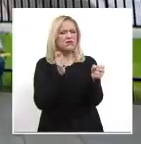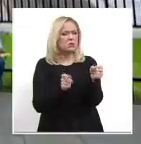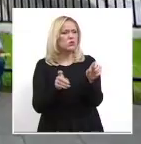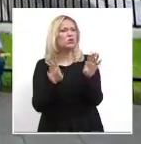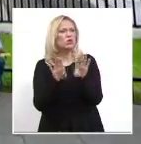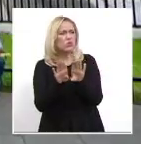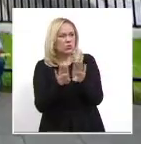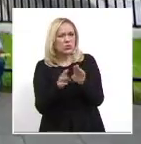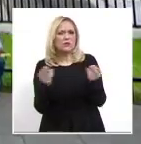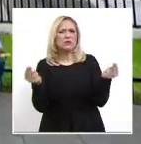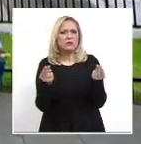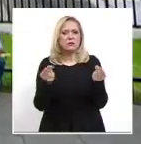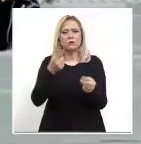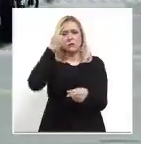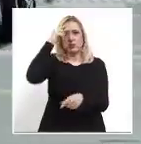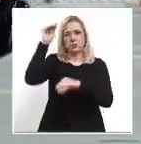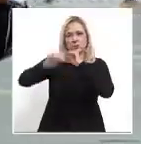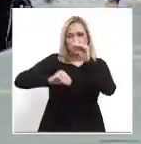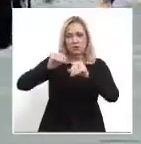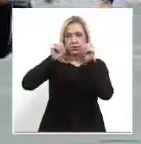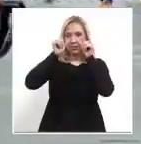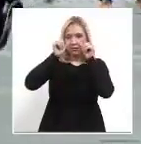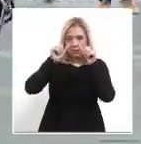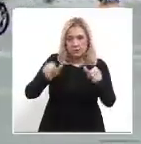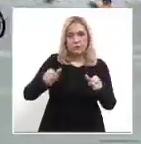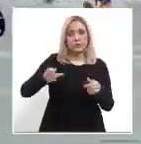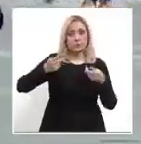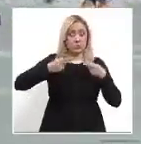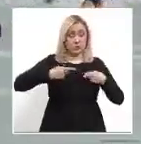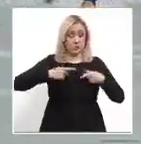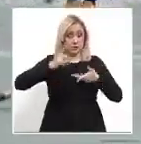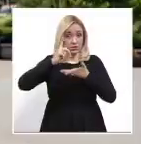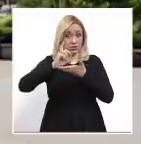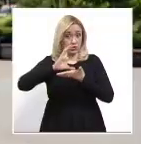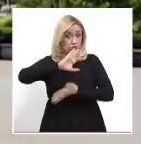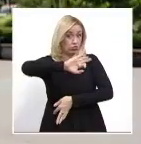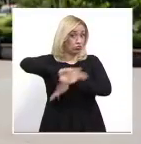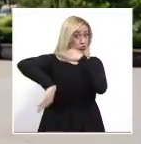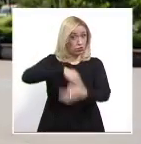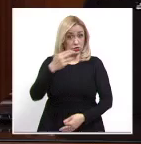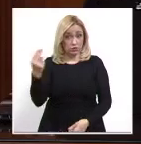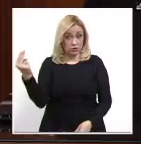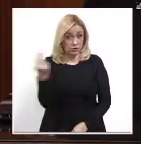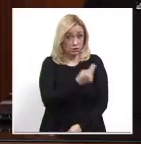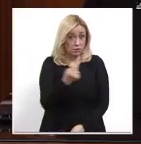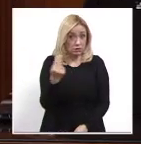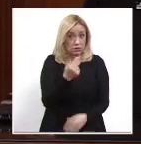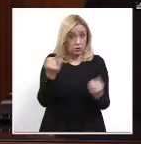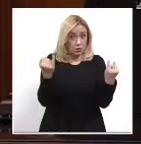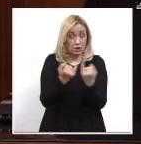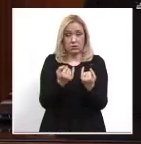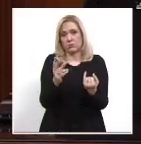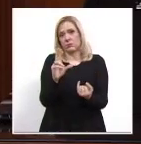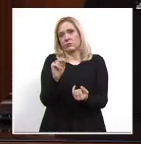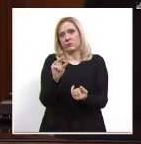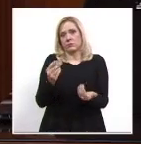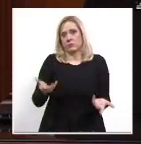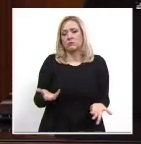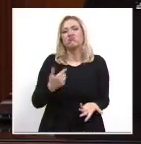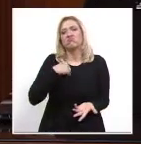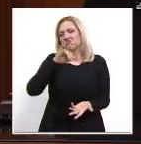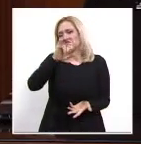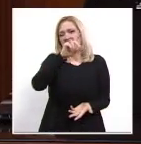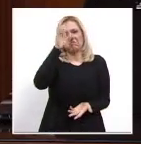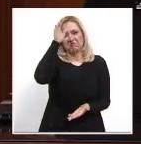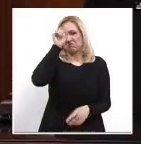otros aspectos, la salud mental de las personas en situación de vulnerabilidad. Yo estaría por la invalidez de toda